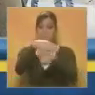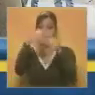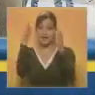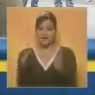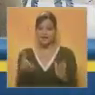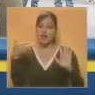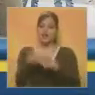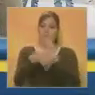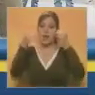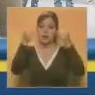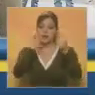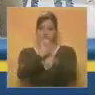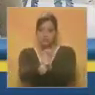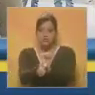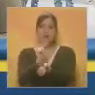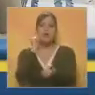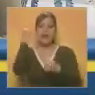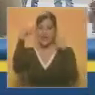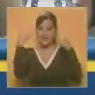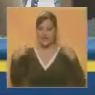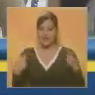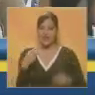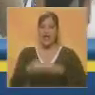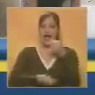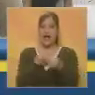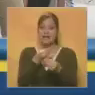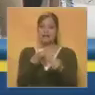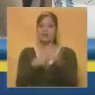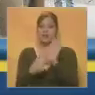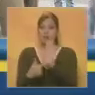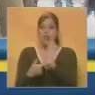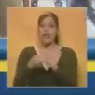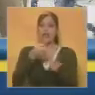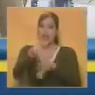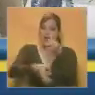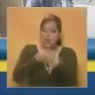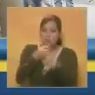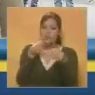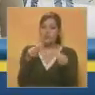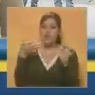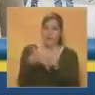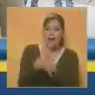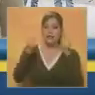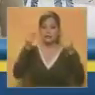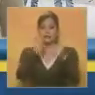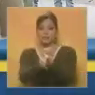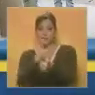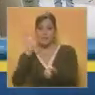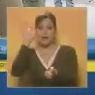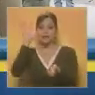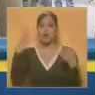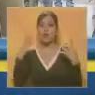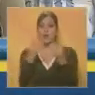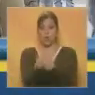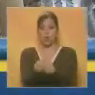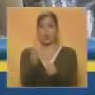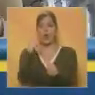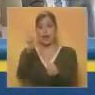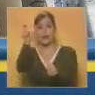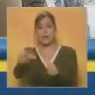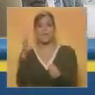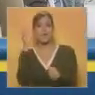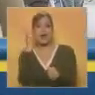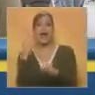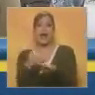Asuntos Penitenciarios, Iris Varela, ofreciera una ponencia para debatir la situación penitenciaria del país. Estaría acompañada por mujeres